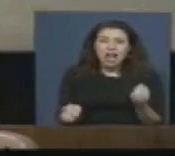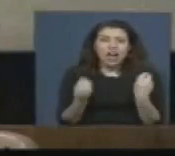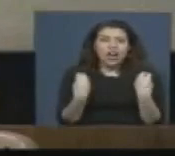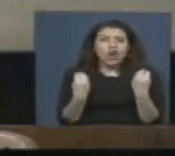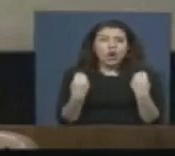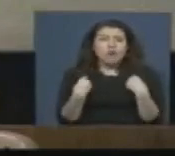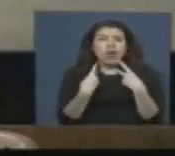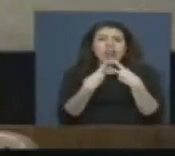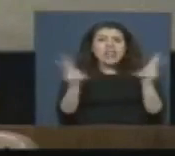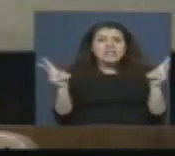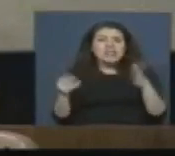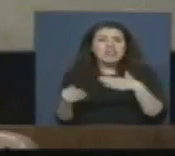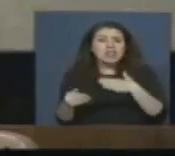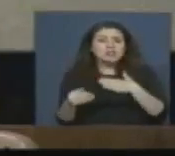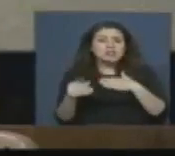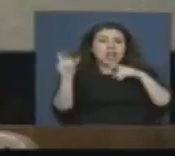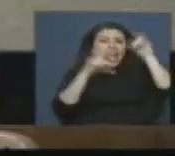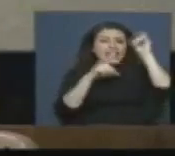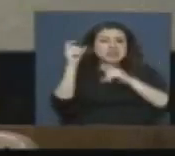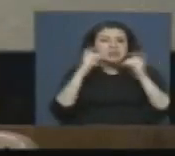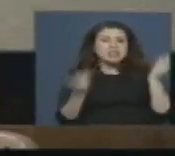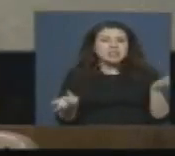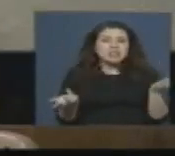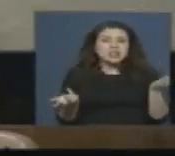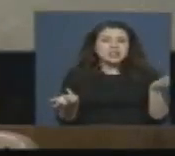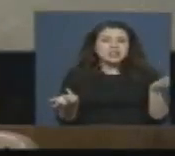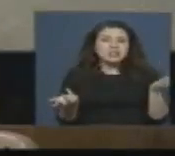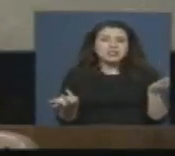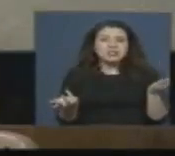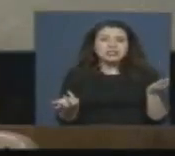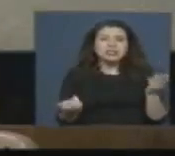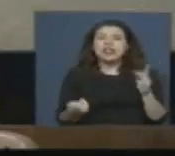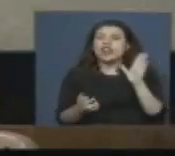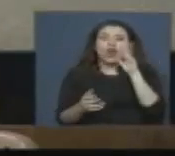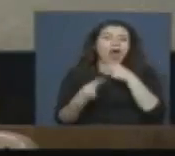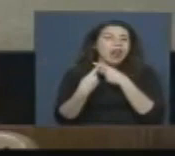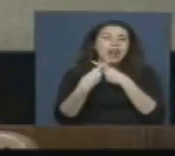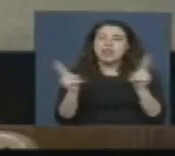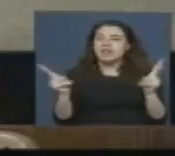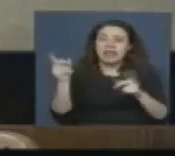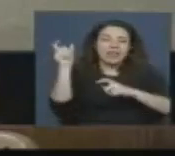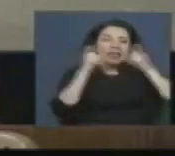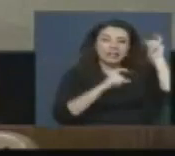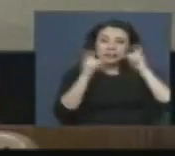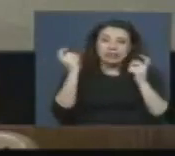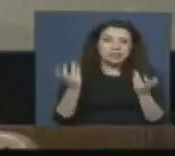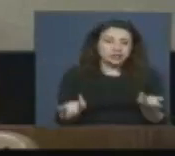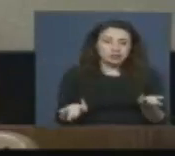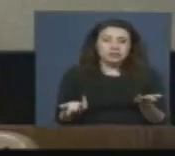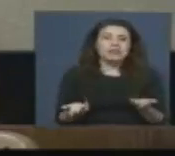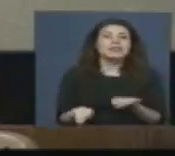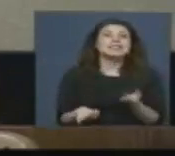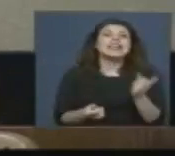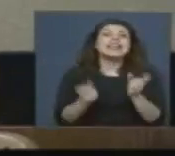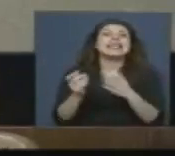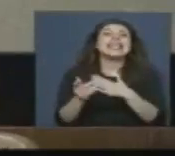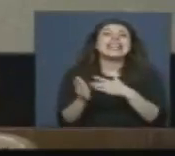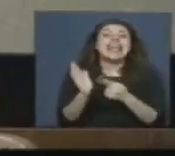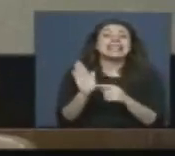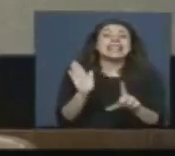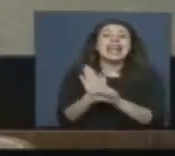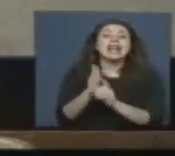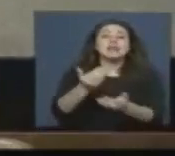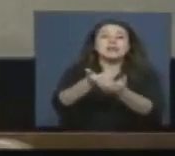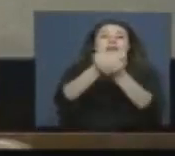está la libertad de expresión en esta materia? No hay libertad de expresión en ninguna parte. Lo que quieren es una ley